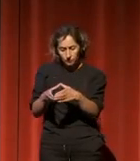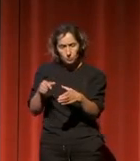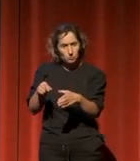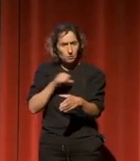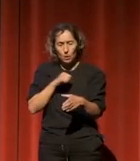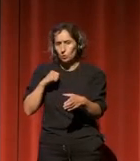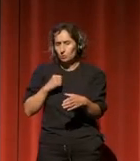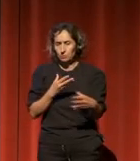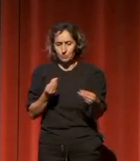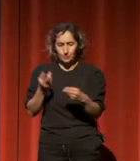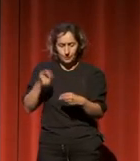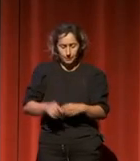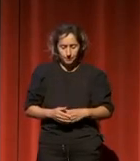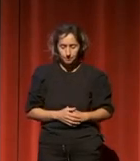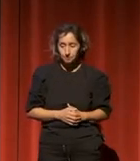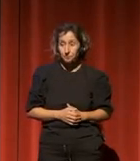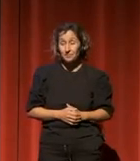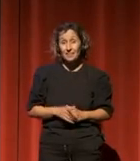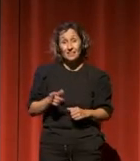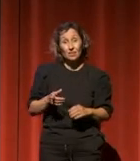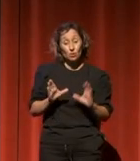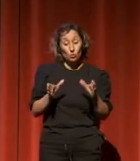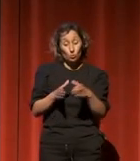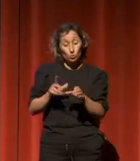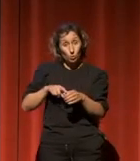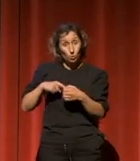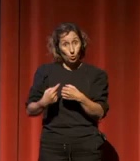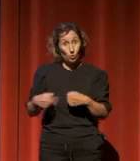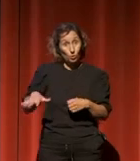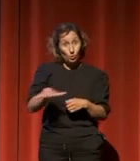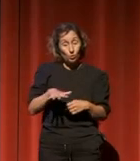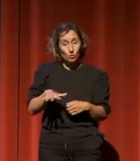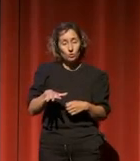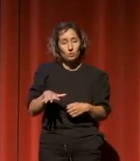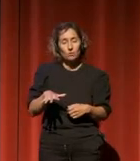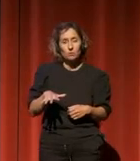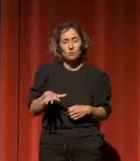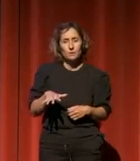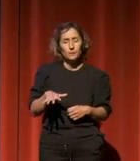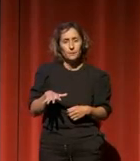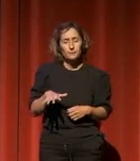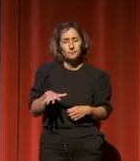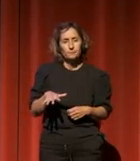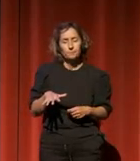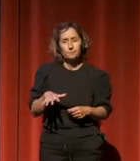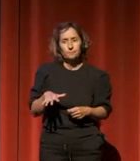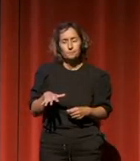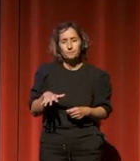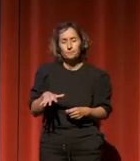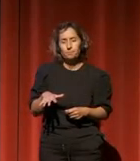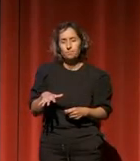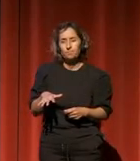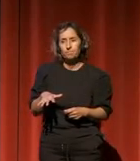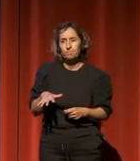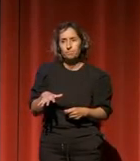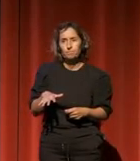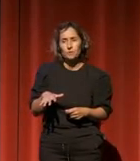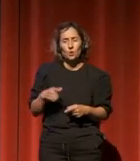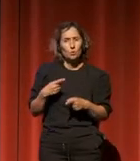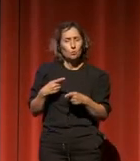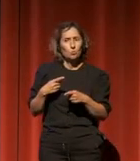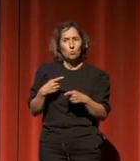etcétera También estos grupos participativos eh encontramos eh Como elementos muy